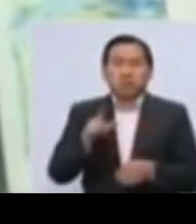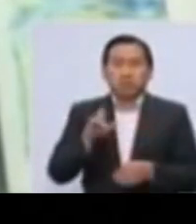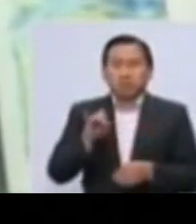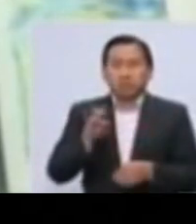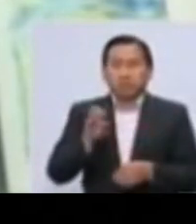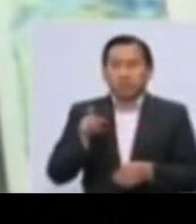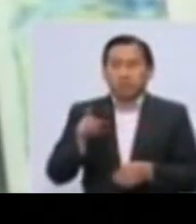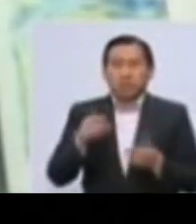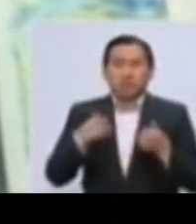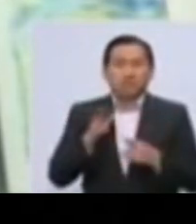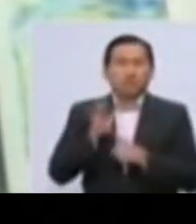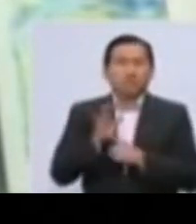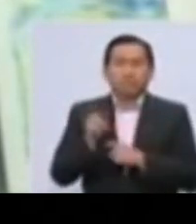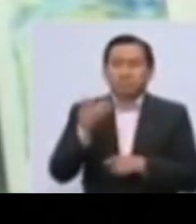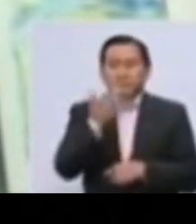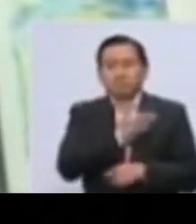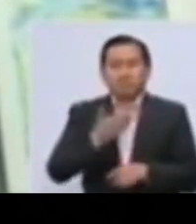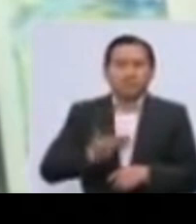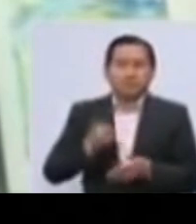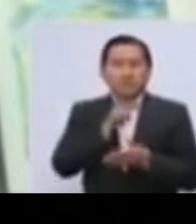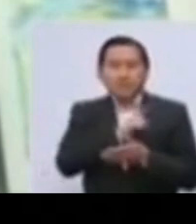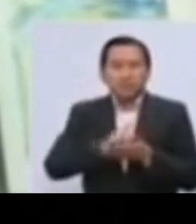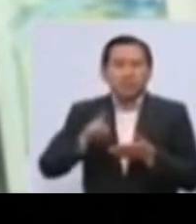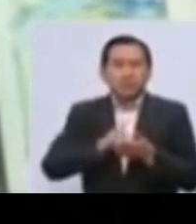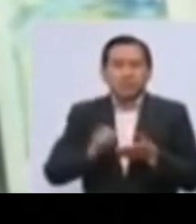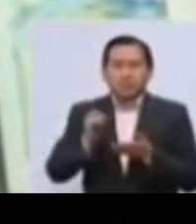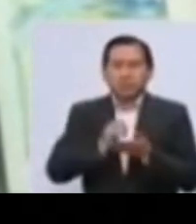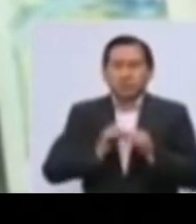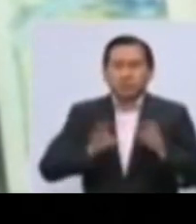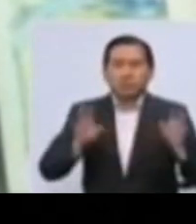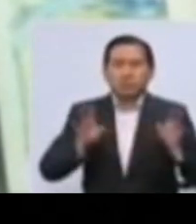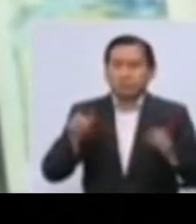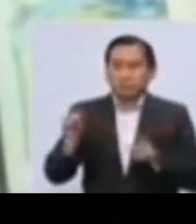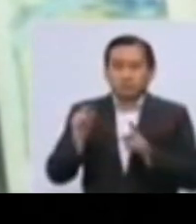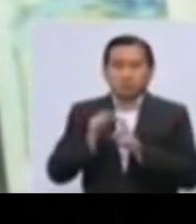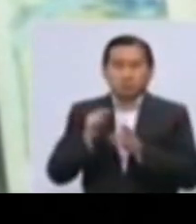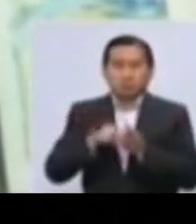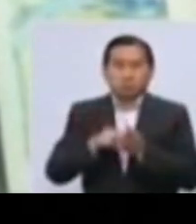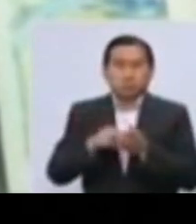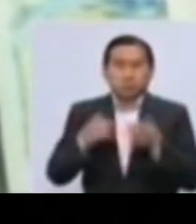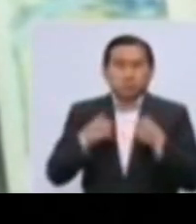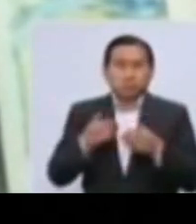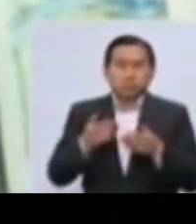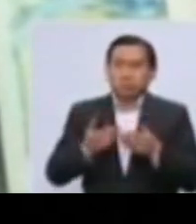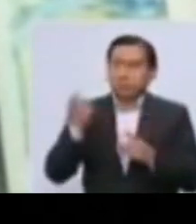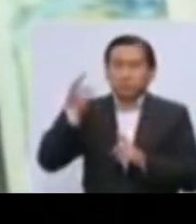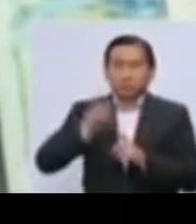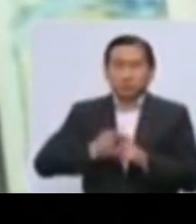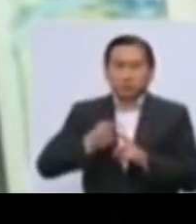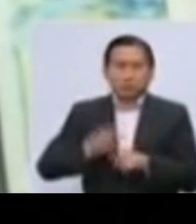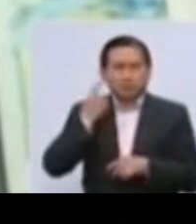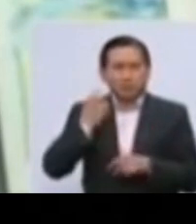lives semanales de Bolsonaro, que hace todas las semanas una transmisión por redes sociales, nombró que había algunos meses, imagínate que